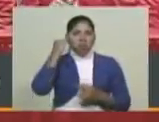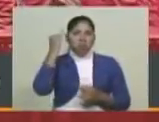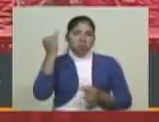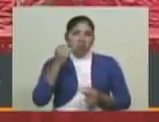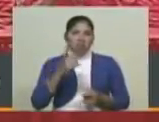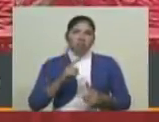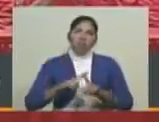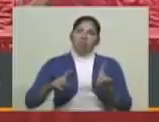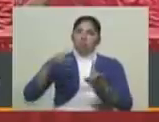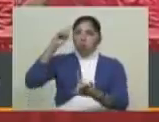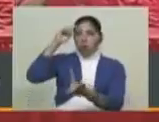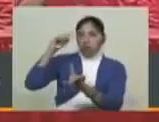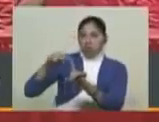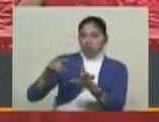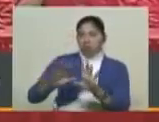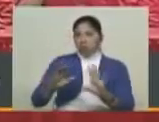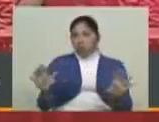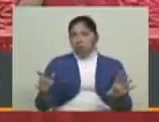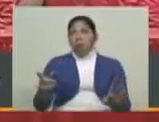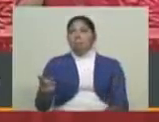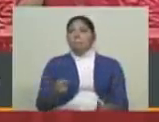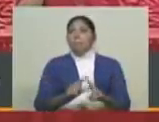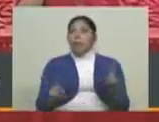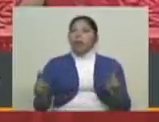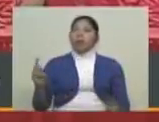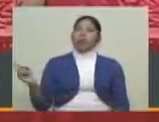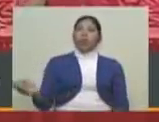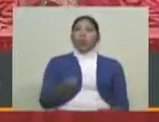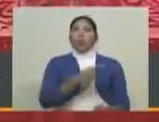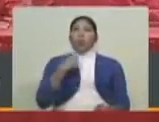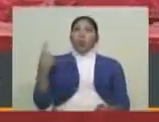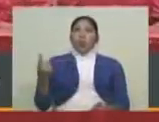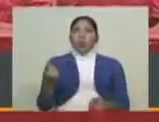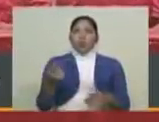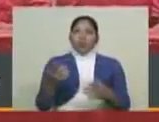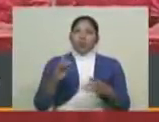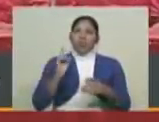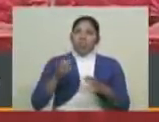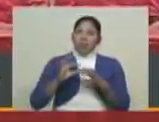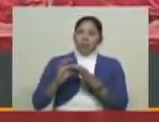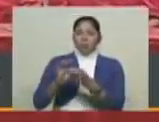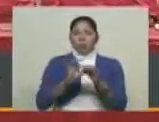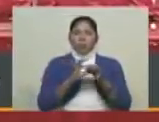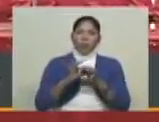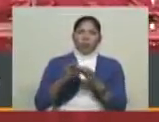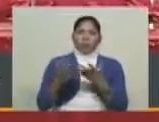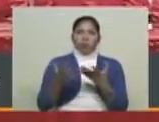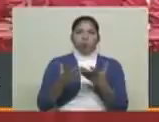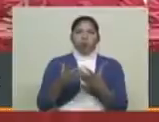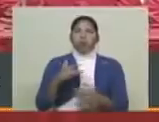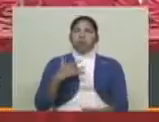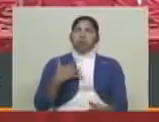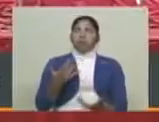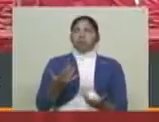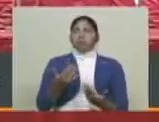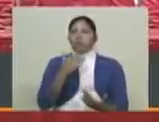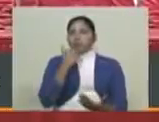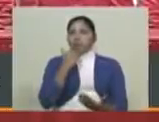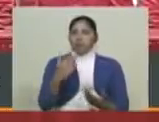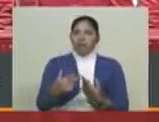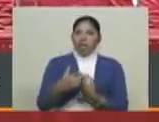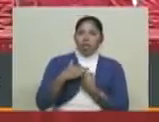esto. Avancemos juntos en esto, que no se sienta discriminación de ningún tipo. Sumémonos en que cada quien